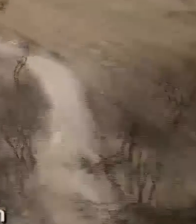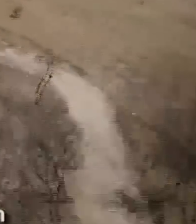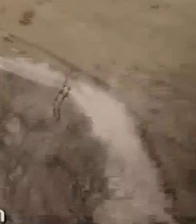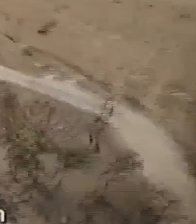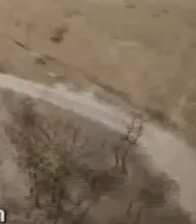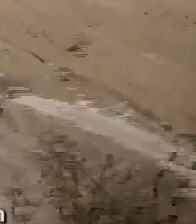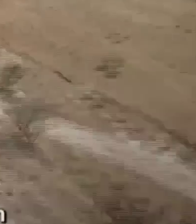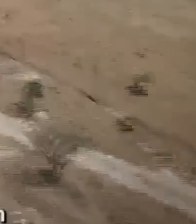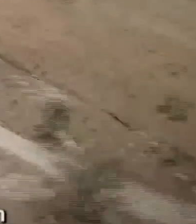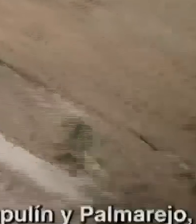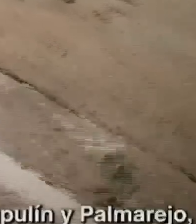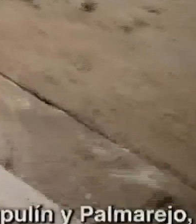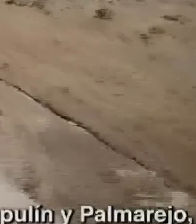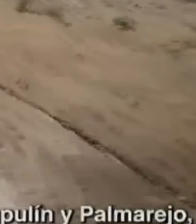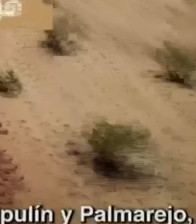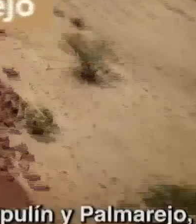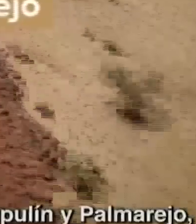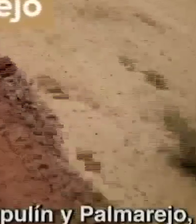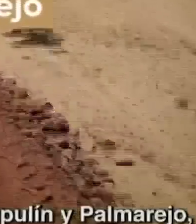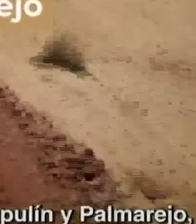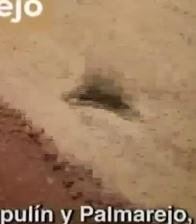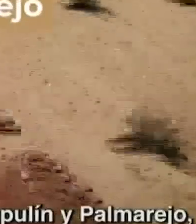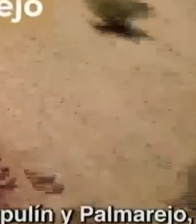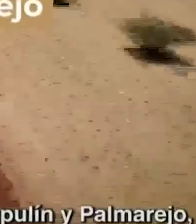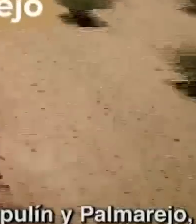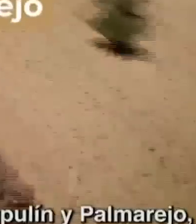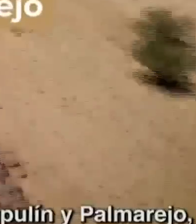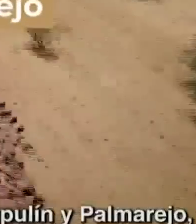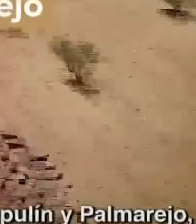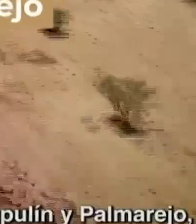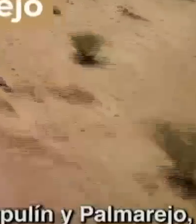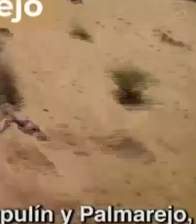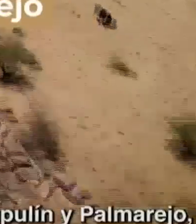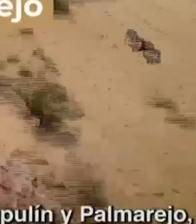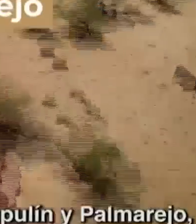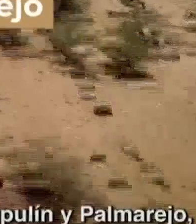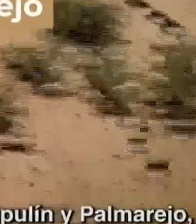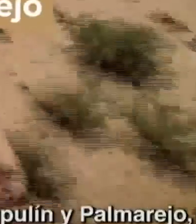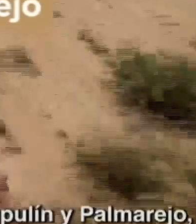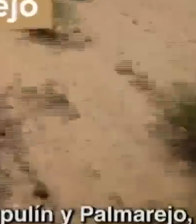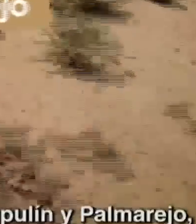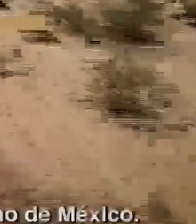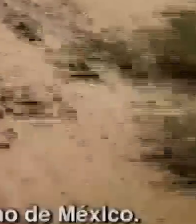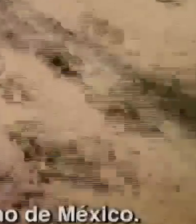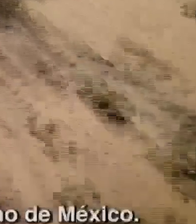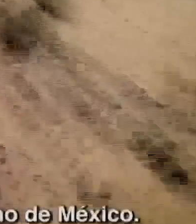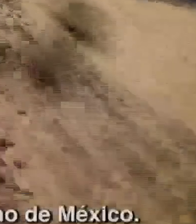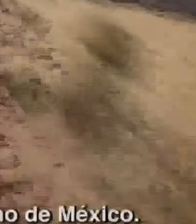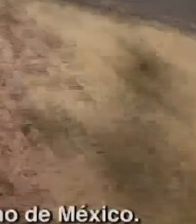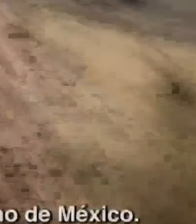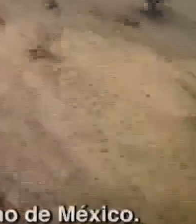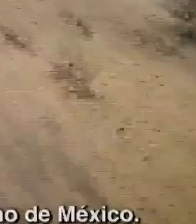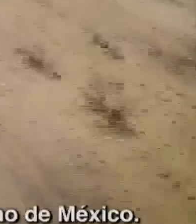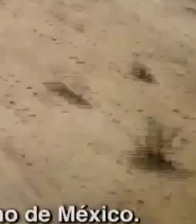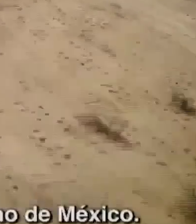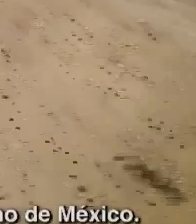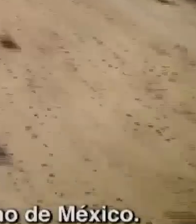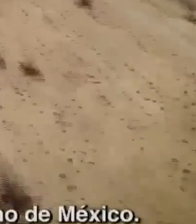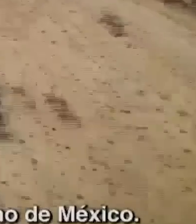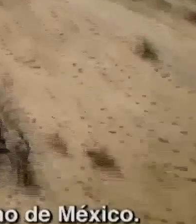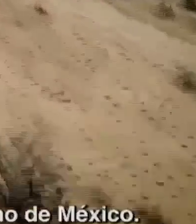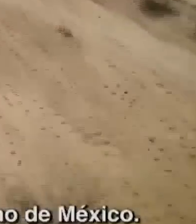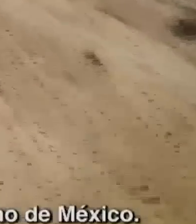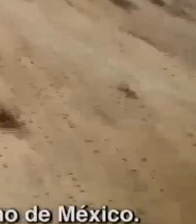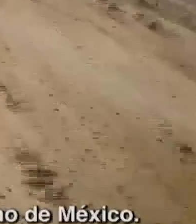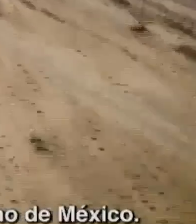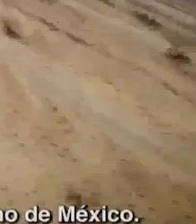Simultáneamente, se avanza en la ejecución de un plan de justicia para los poblados de Acacico, Temacapulín y Palmarejo, con la participación de diferentes instancias